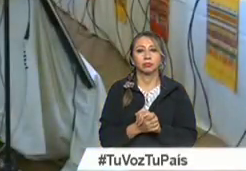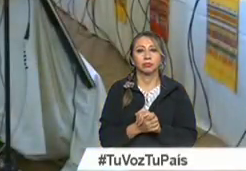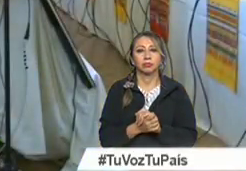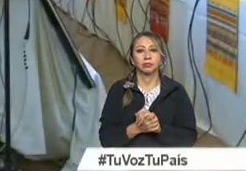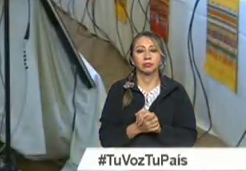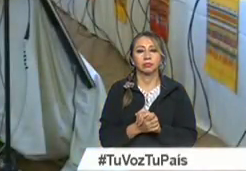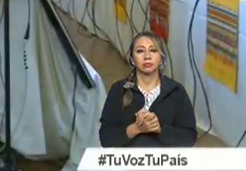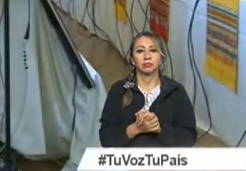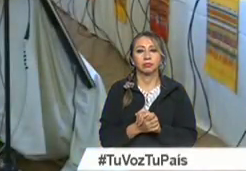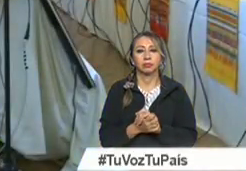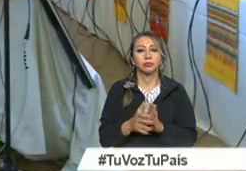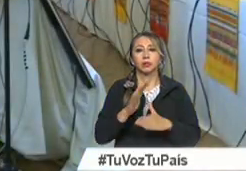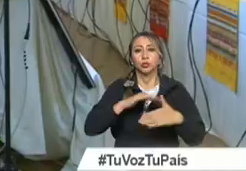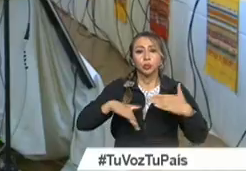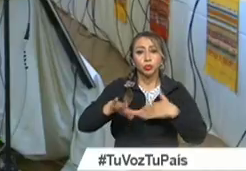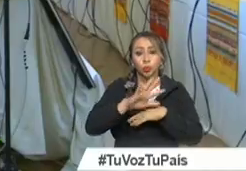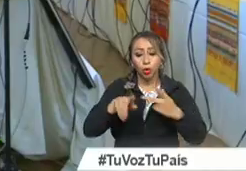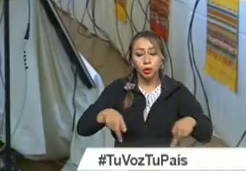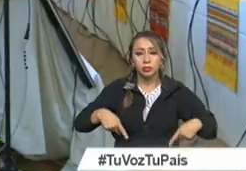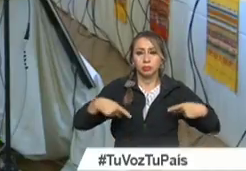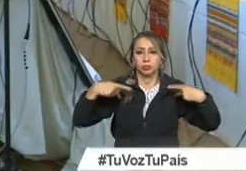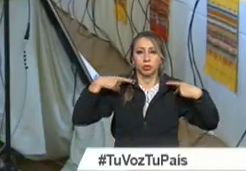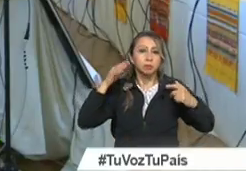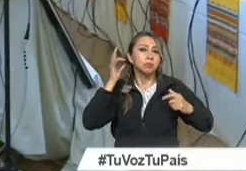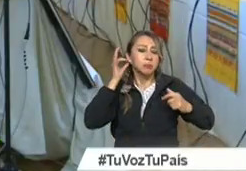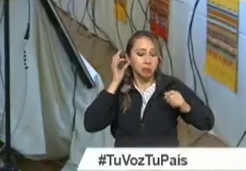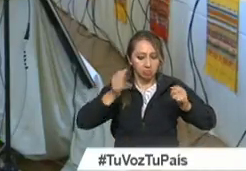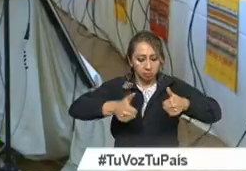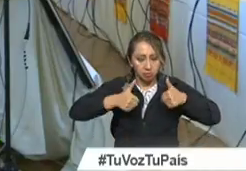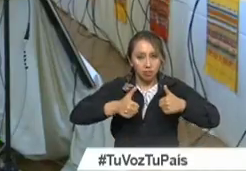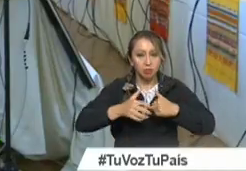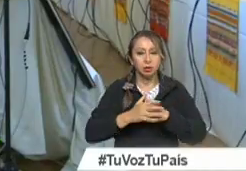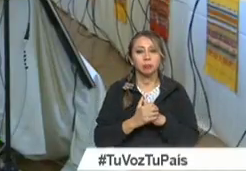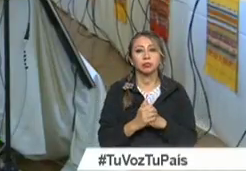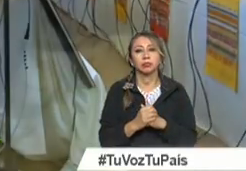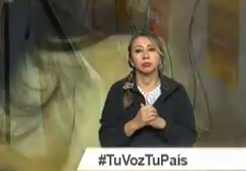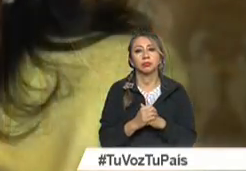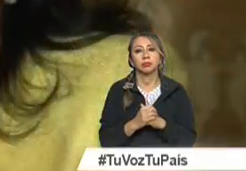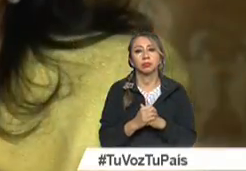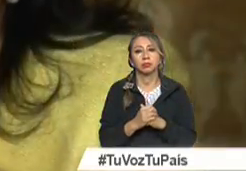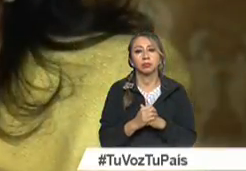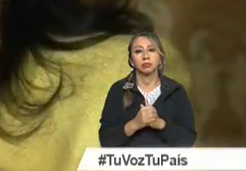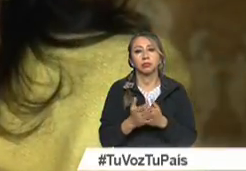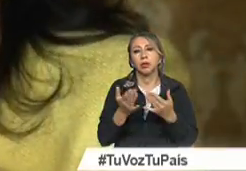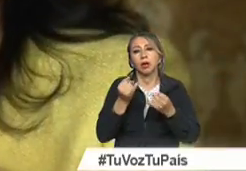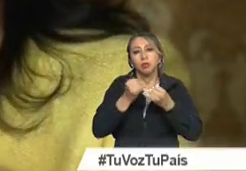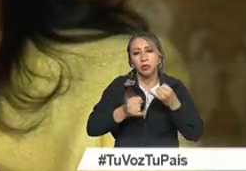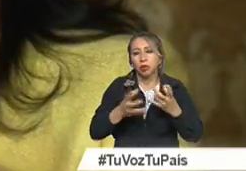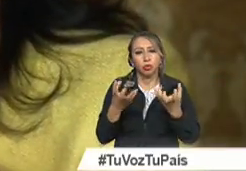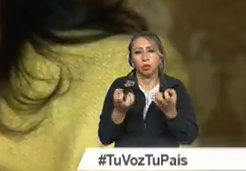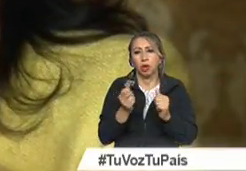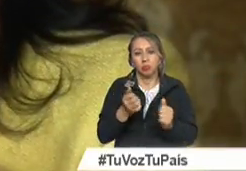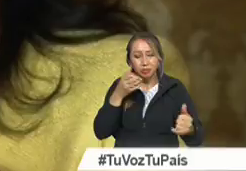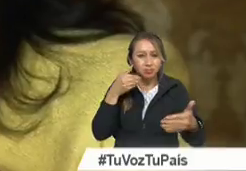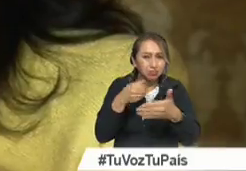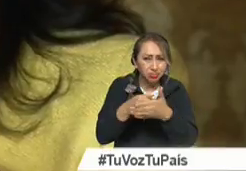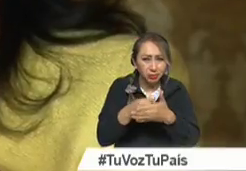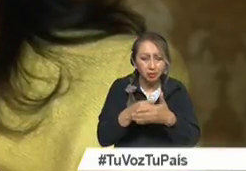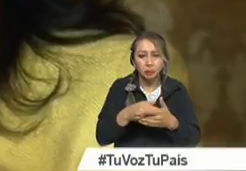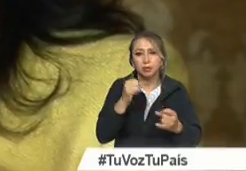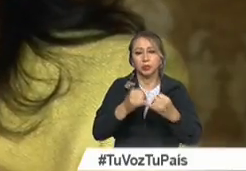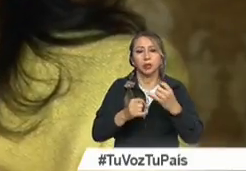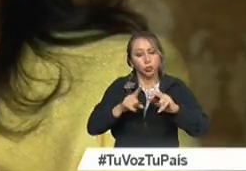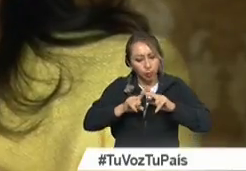vivas nos queremos pero pienso que eso ya es el final no queremos llegar a eso queremos